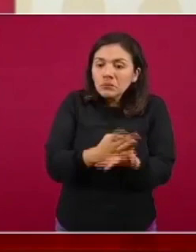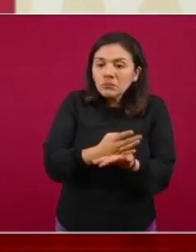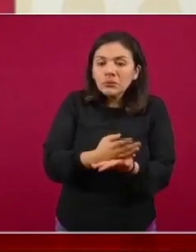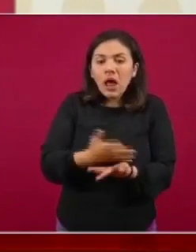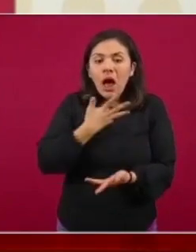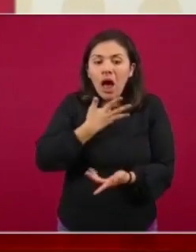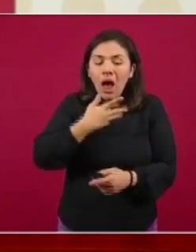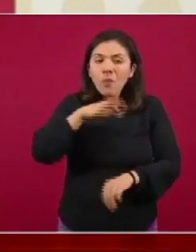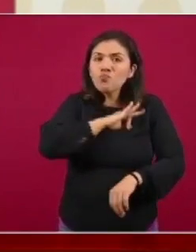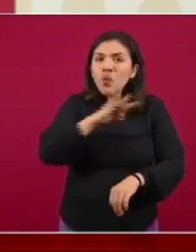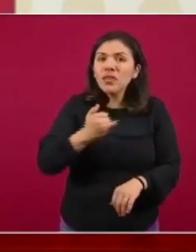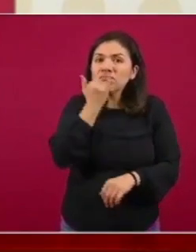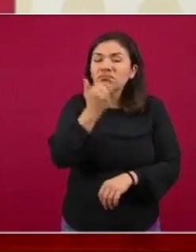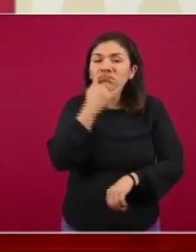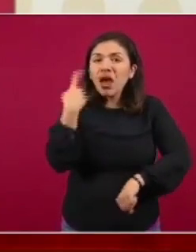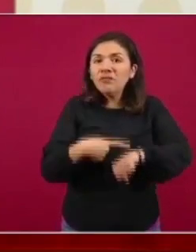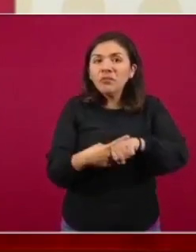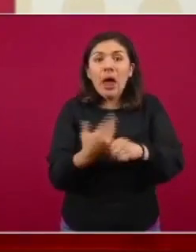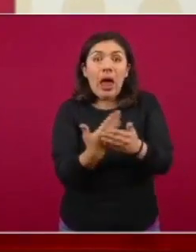justo estamos viendo al revés.